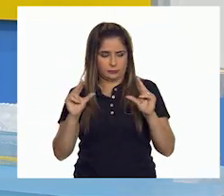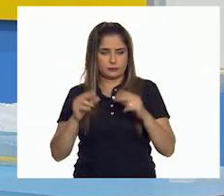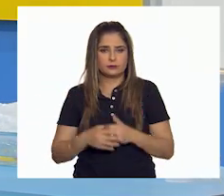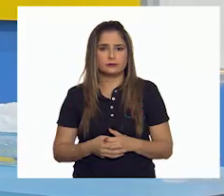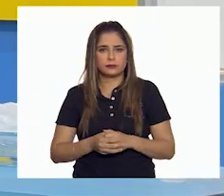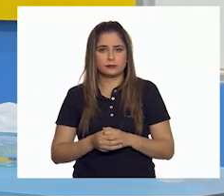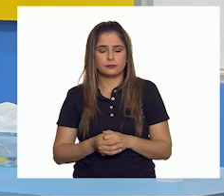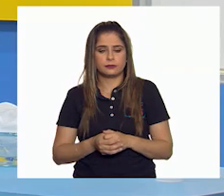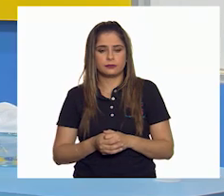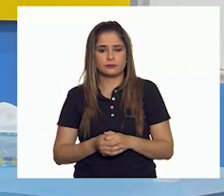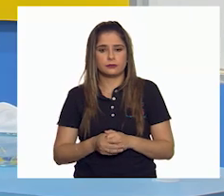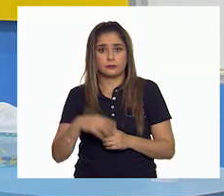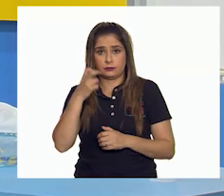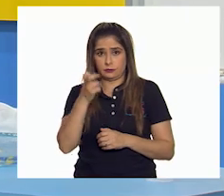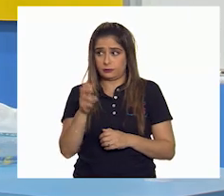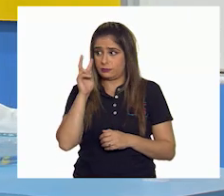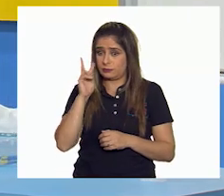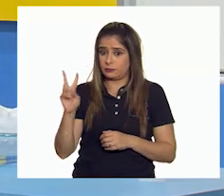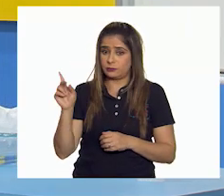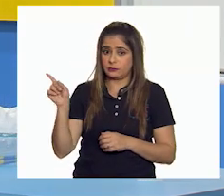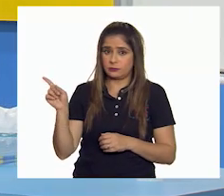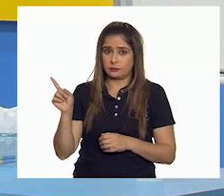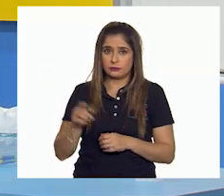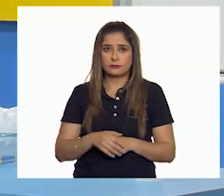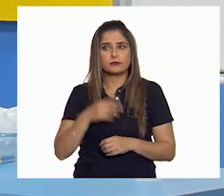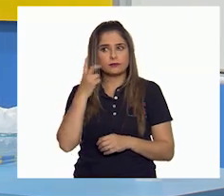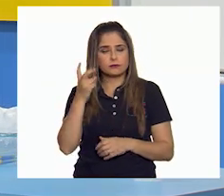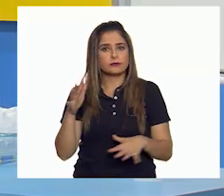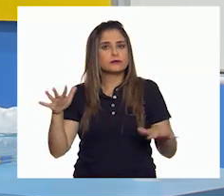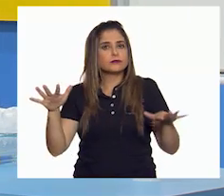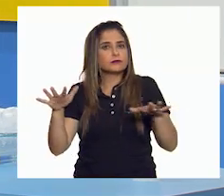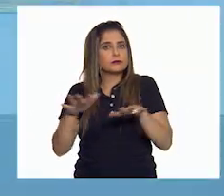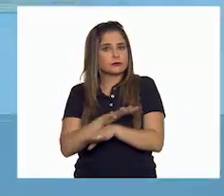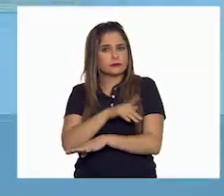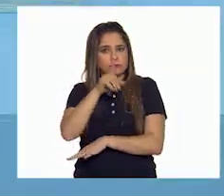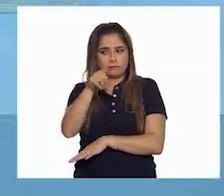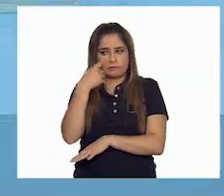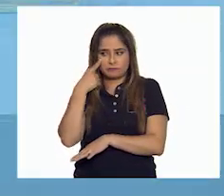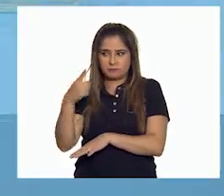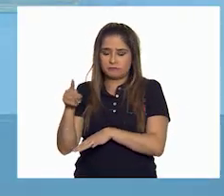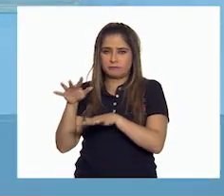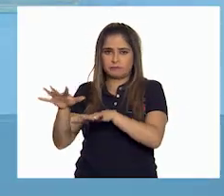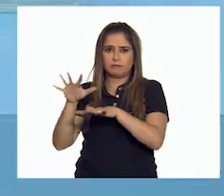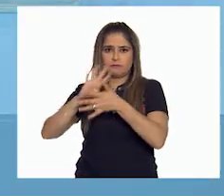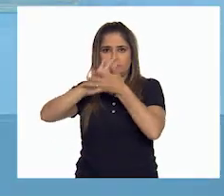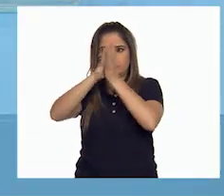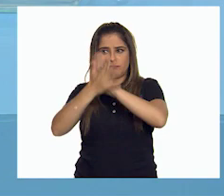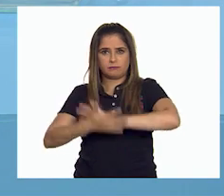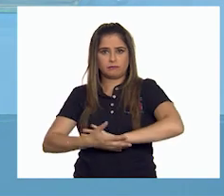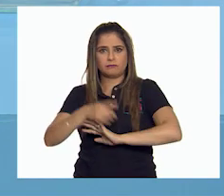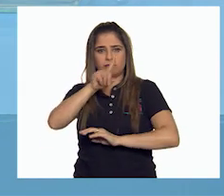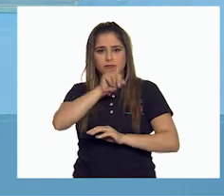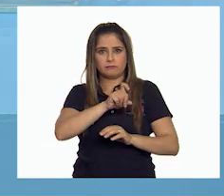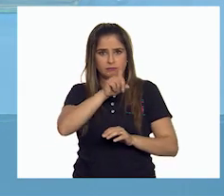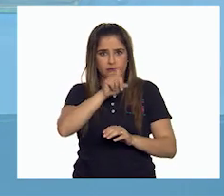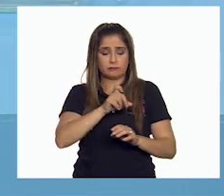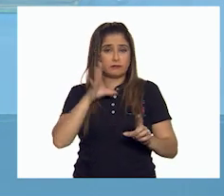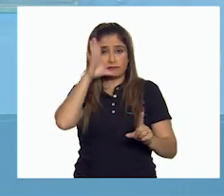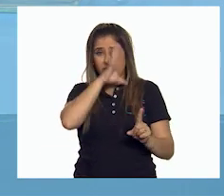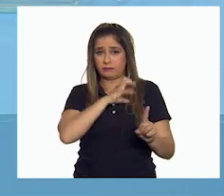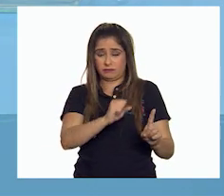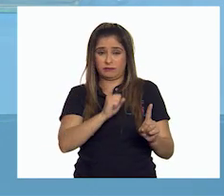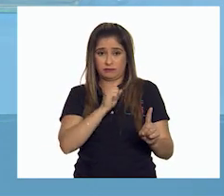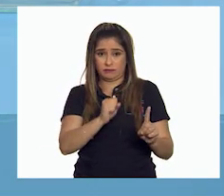Ahora, de esta manera van a poder observar los cambios del estado con toda claridad. ¿Saben? Tenemos que imaginar que el agua